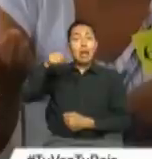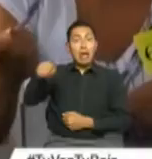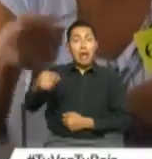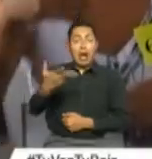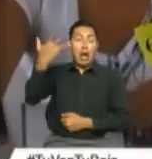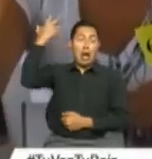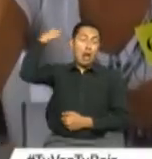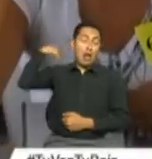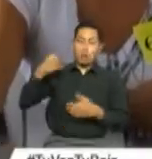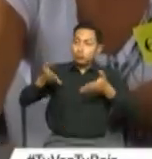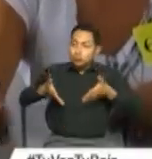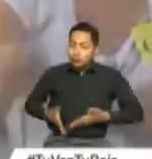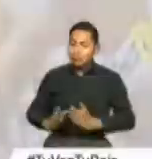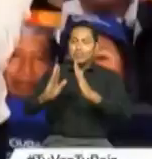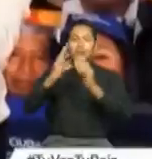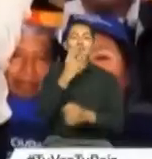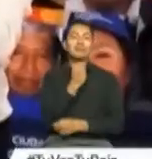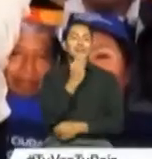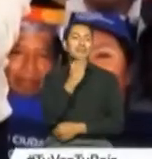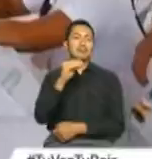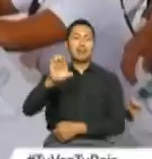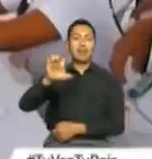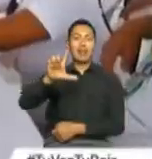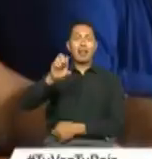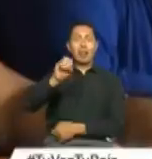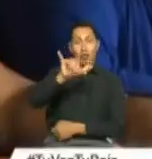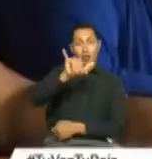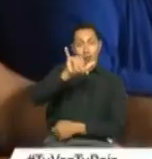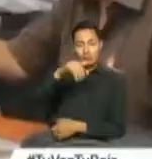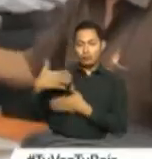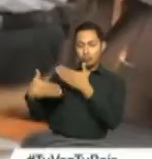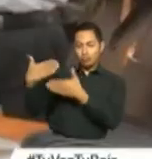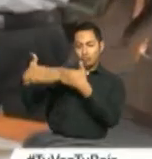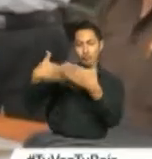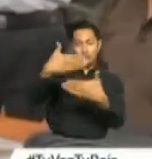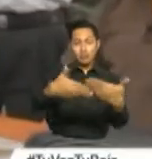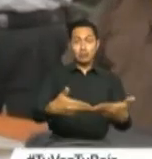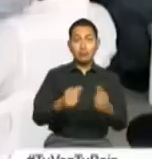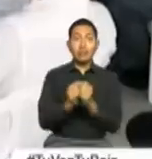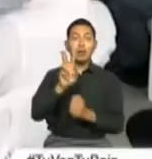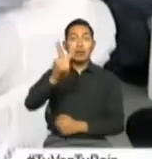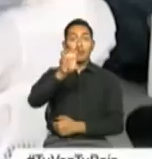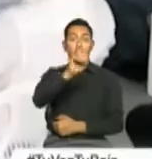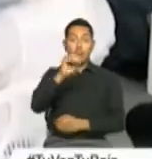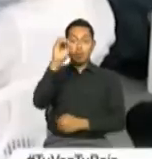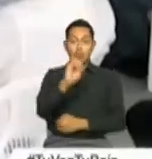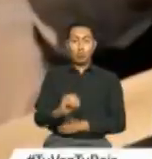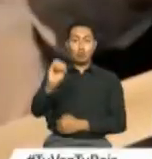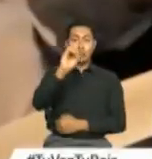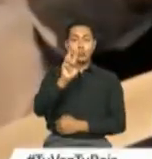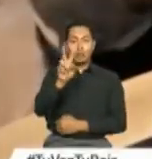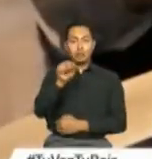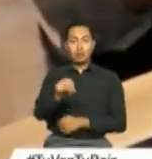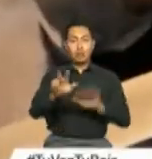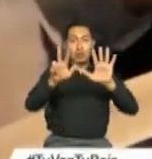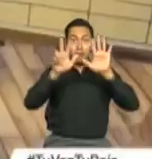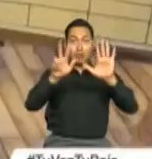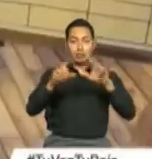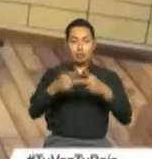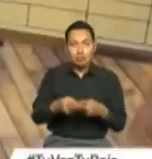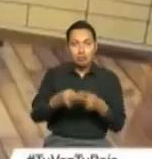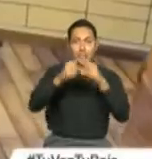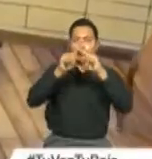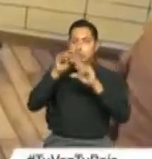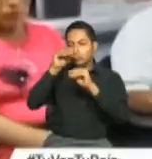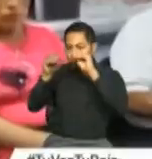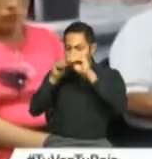Revolución Liberal, Eloy Alfaro Delgado. La Carta Magna entró en vigencia el 20 de octubre de ese año, y desde entonces